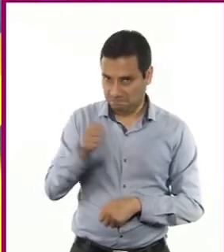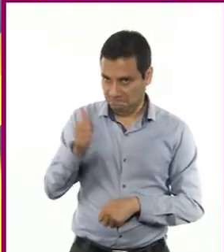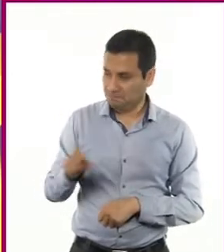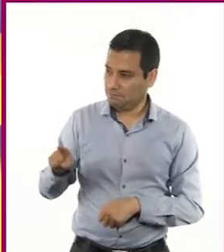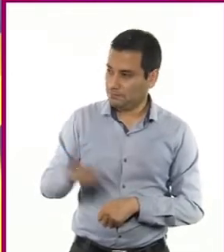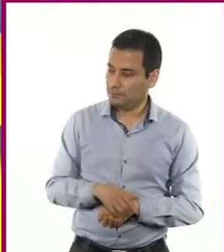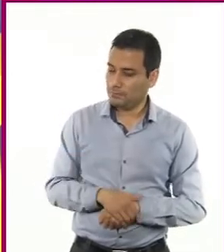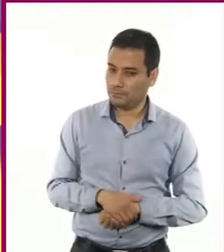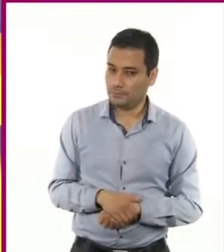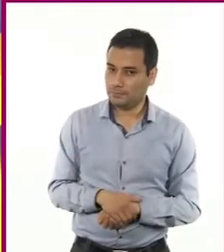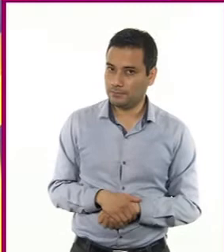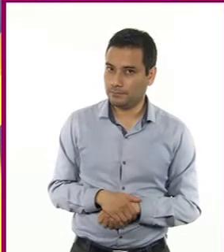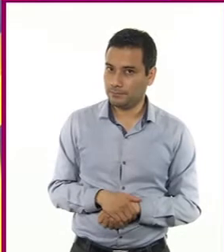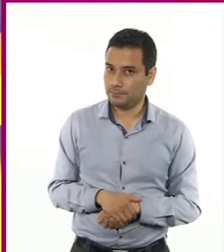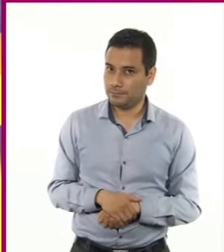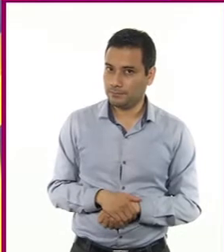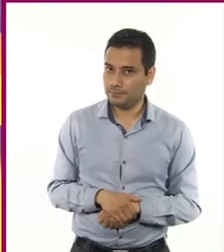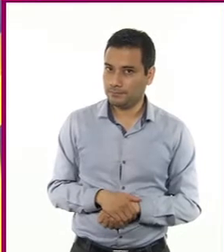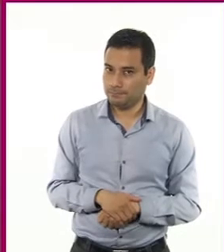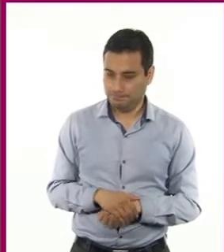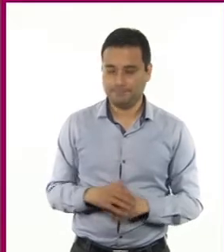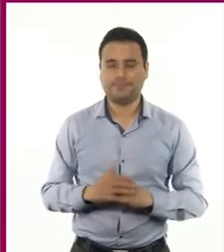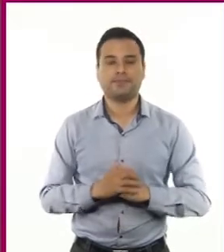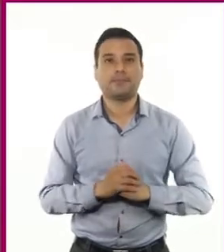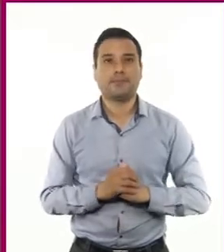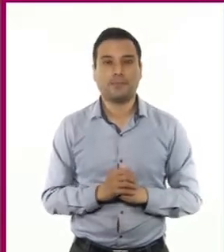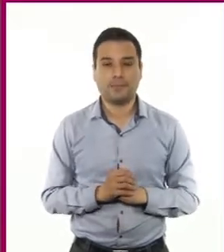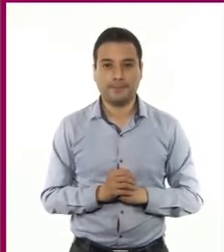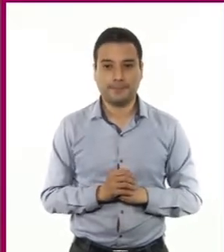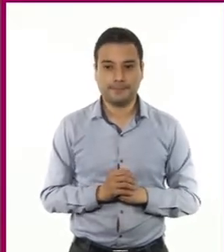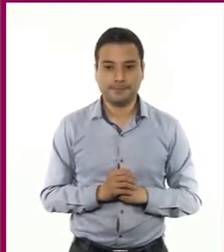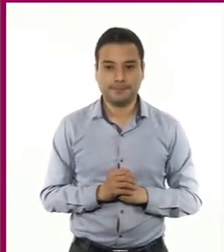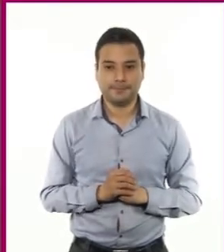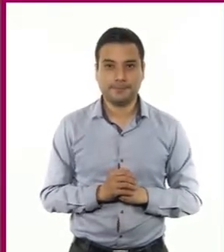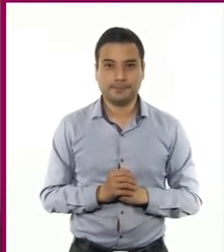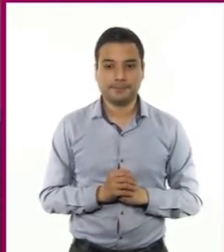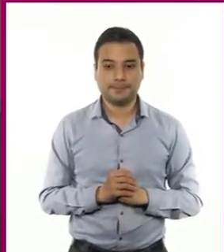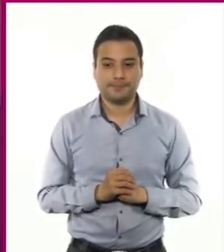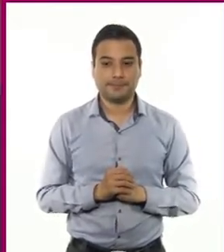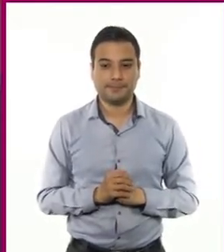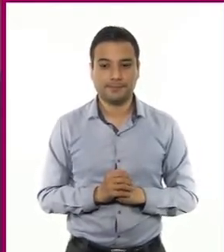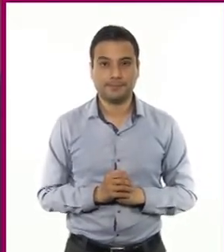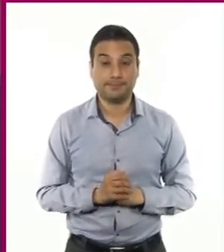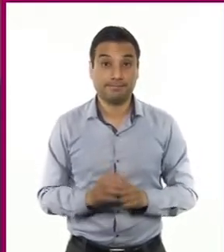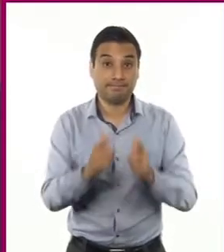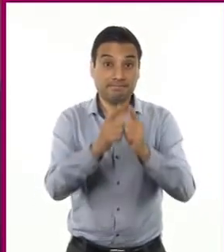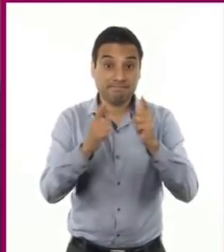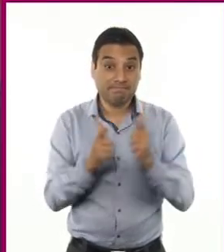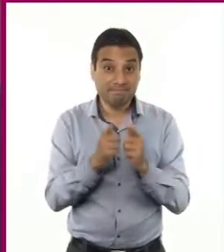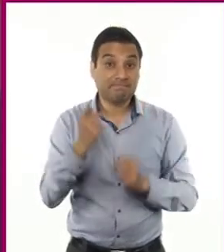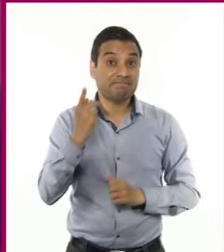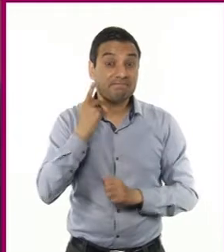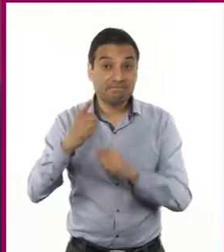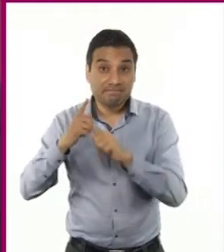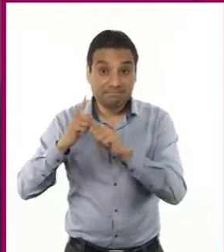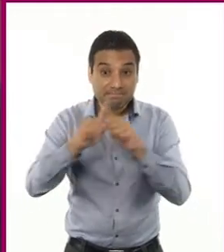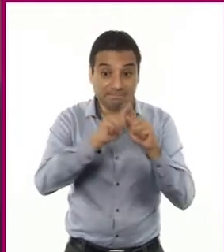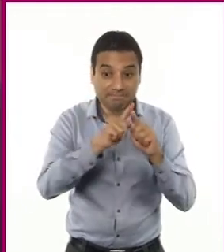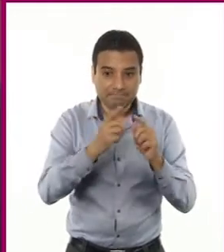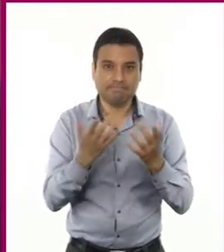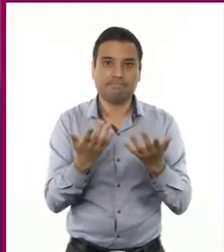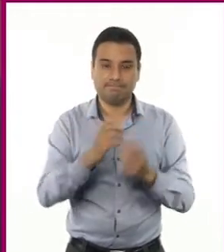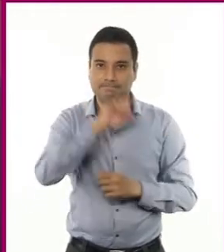histórico Partido Comunista Mexicano, PCM. A la postre, esta diversidad partidaria derivaría en la fundación